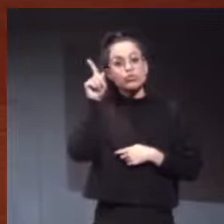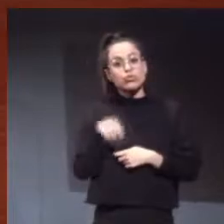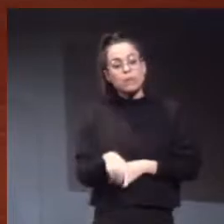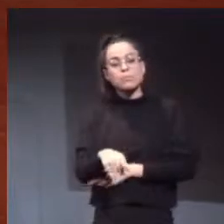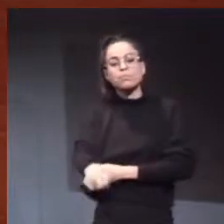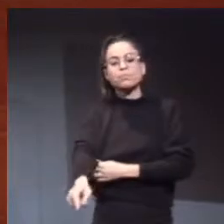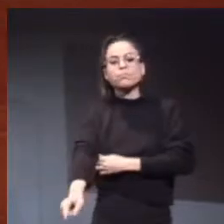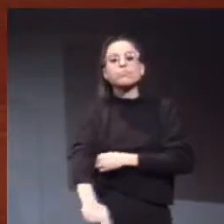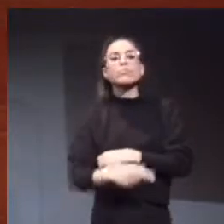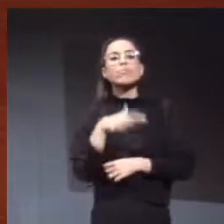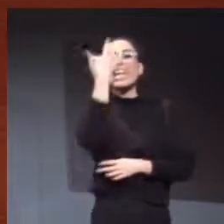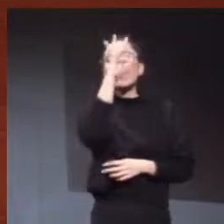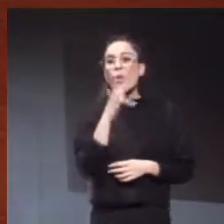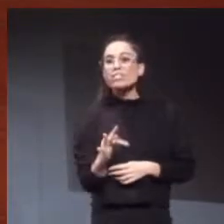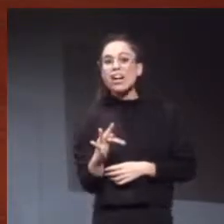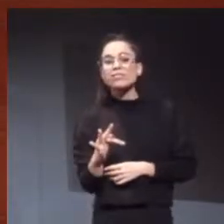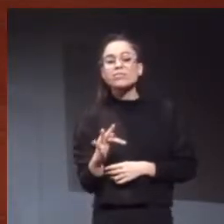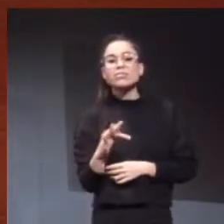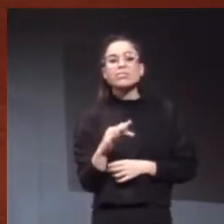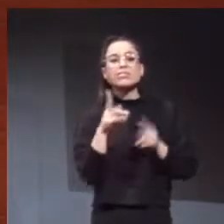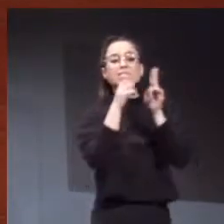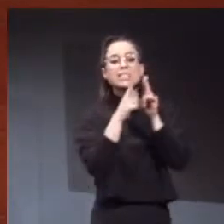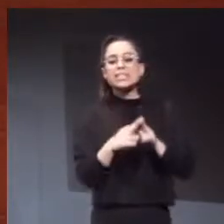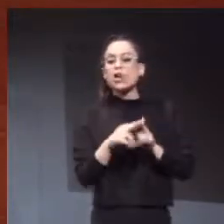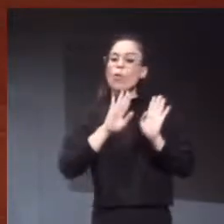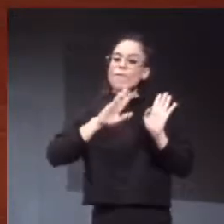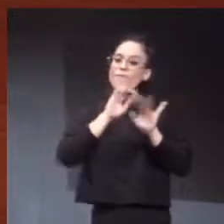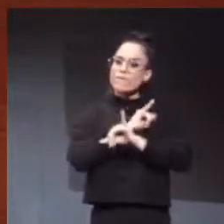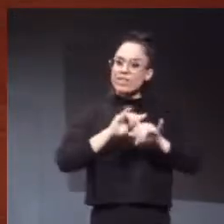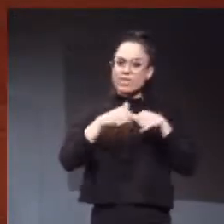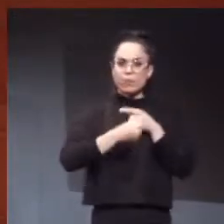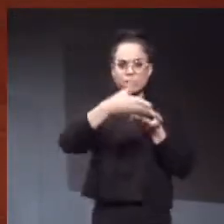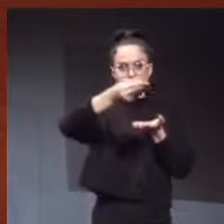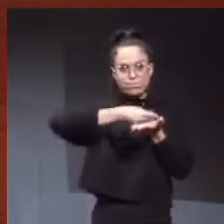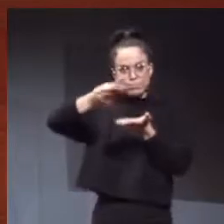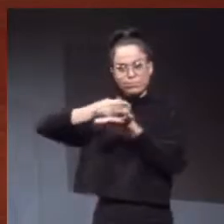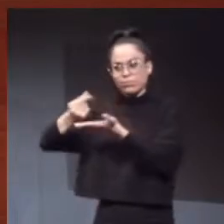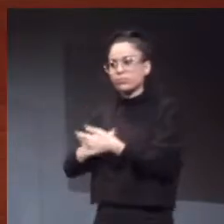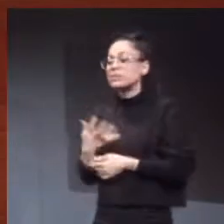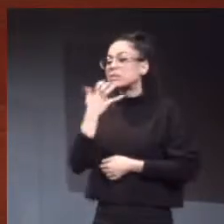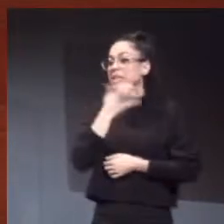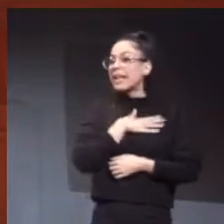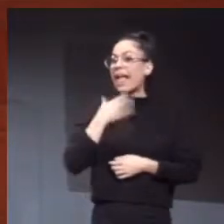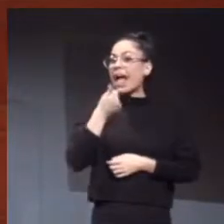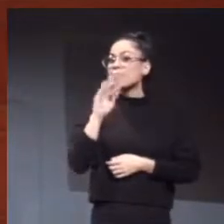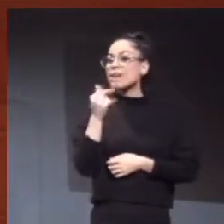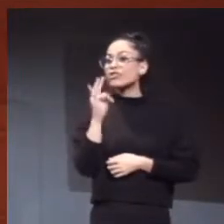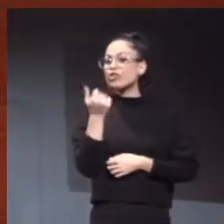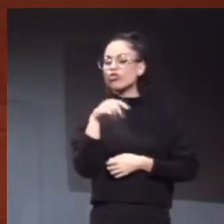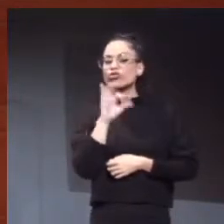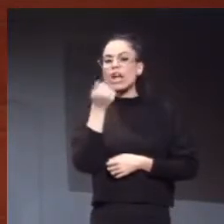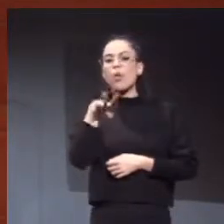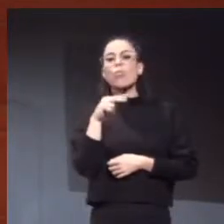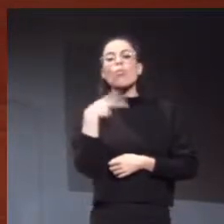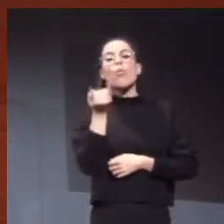una pequeña encuesta que recogeremos al final de la sesión. Si les parece, vamos a recibir ya a Alberto San Juan Gallardo. Es hijo